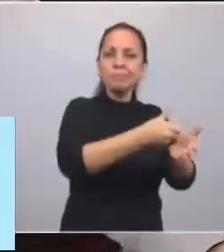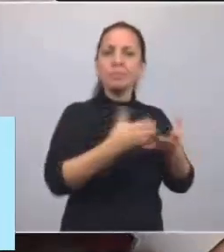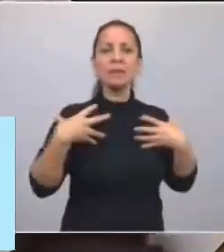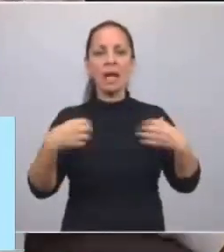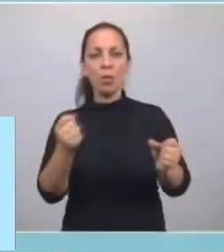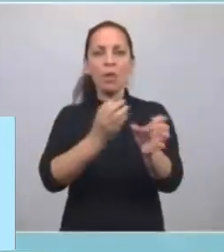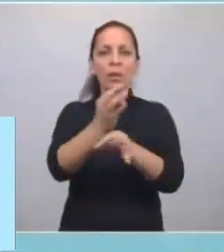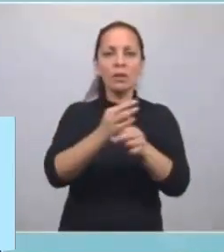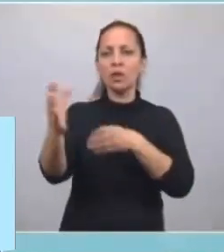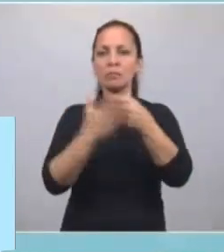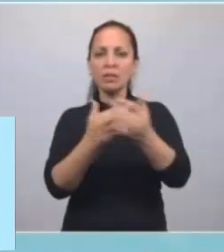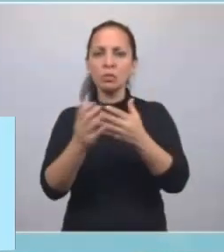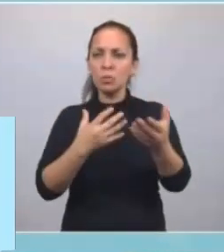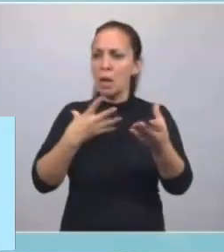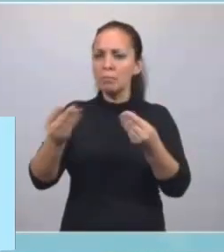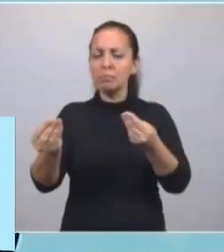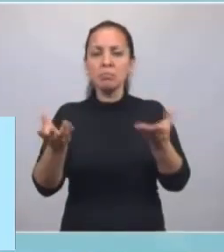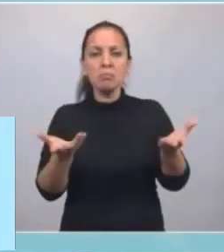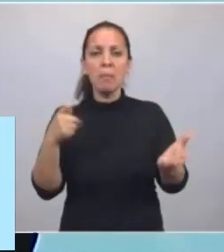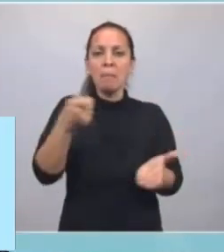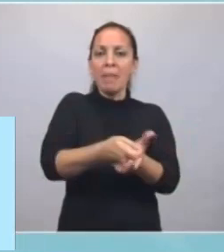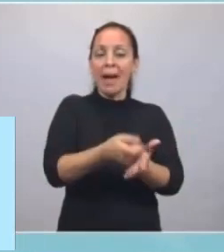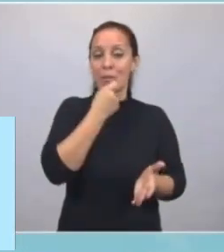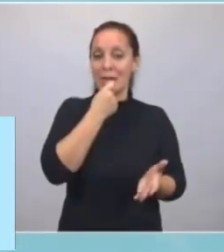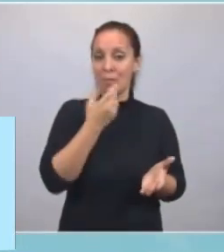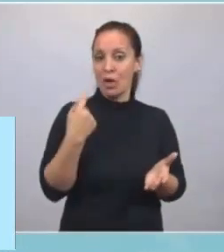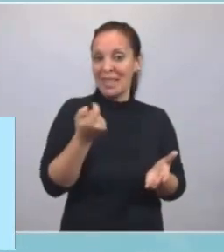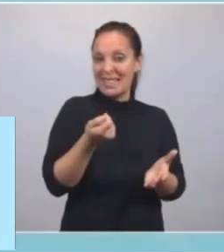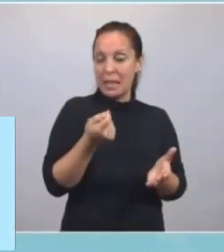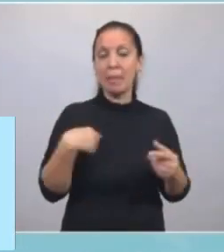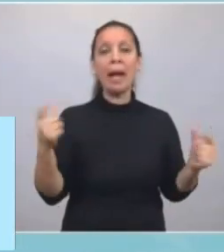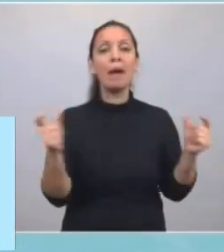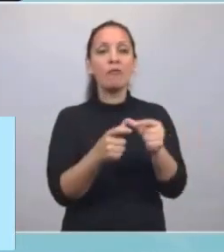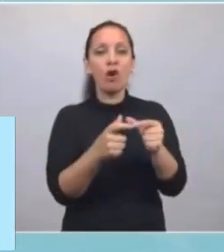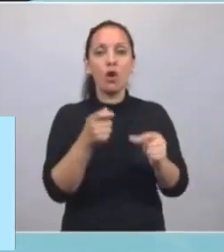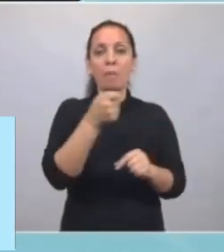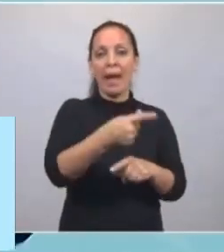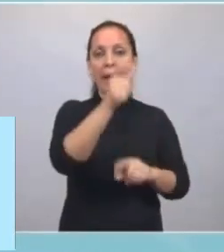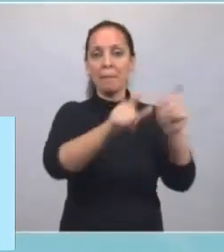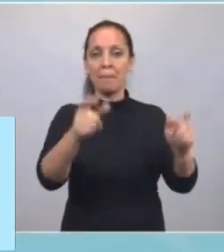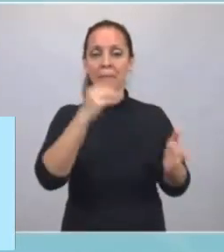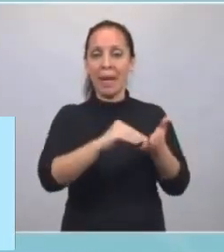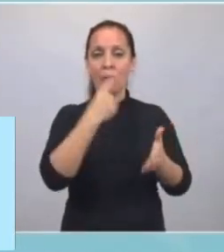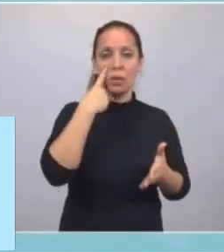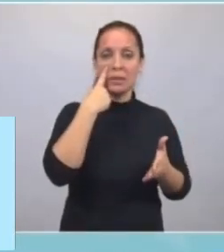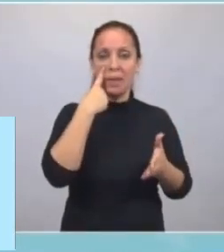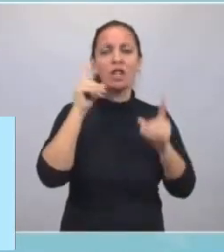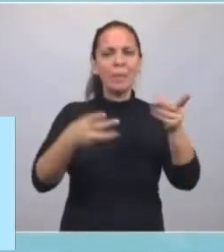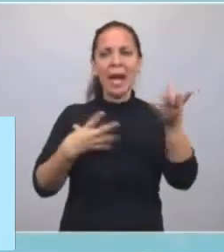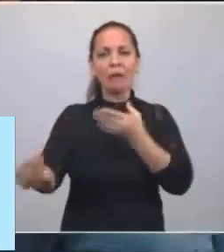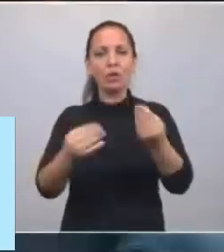infraestructura asistimos con el pago ahora por ejemplo el bono para los municipales asistimos cuando fue la pandemia